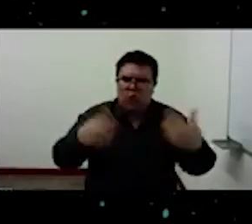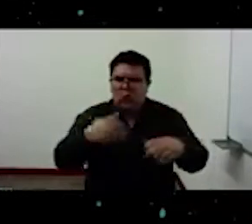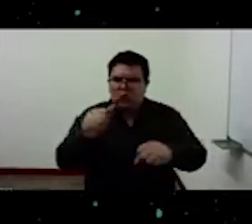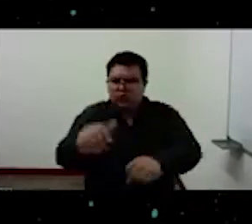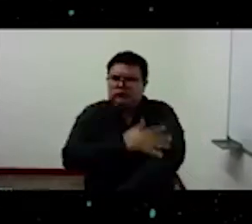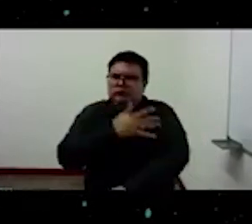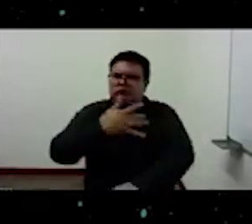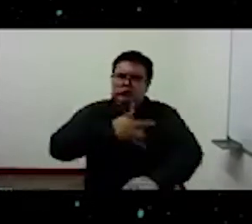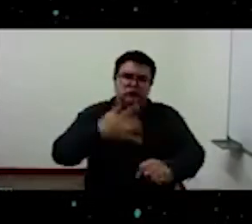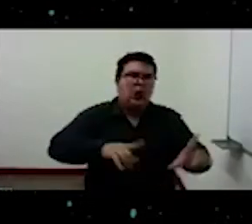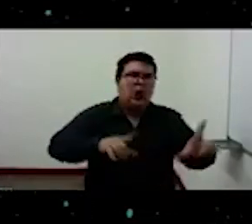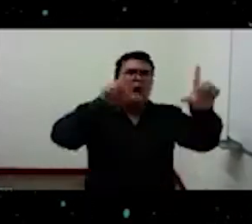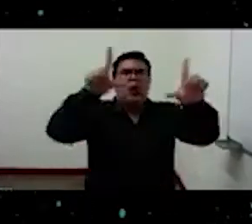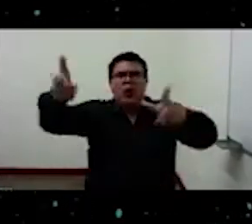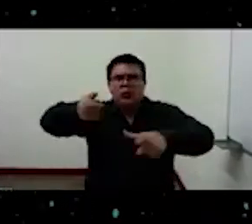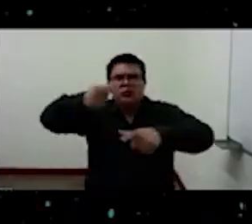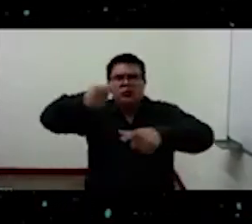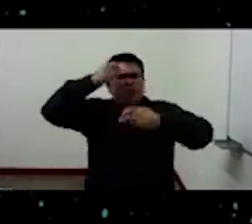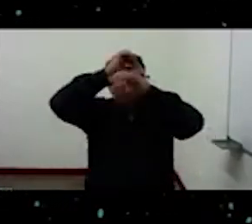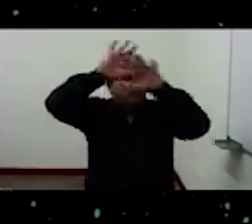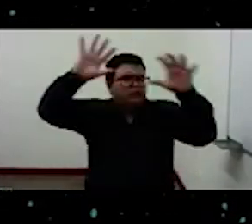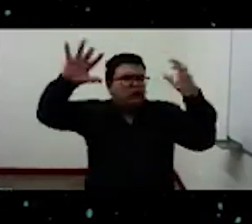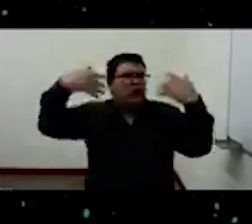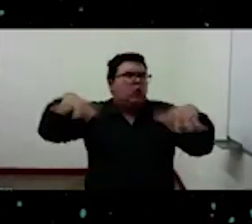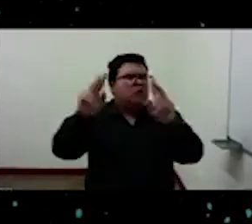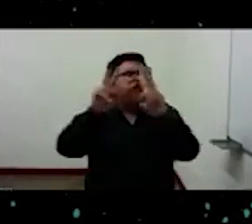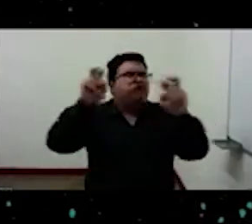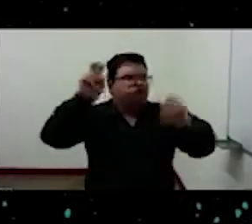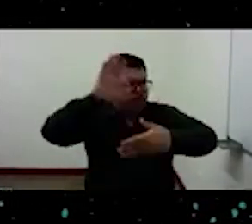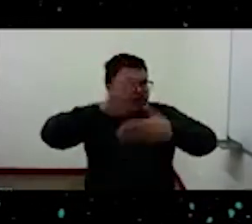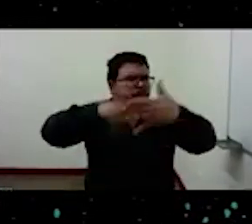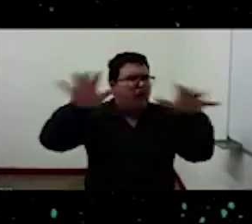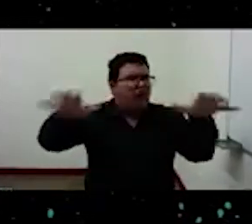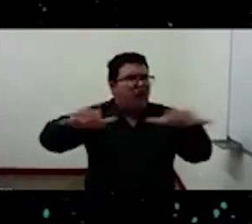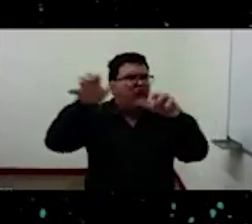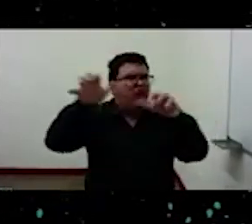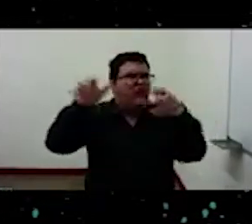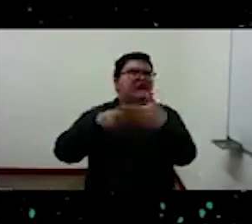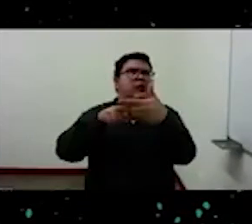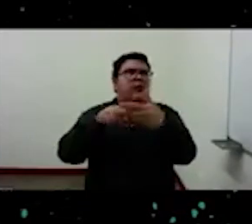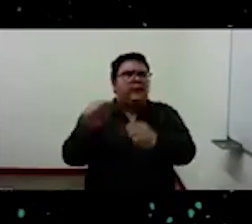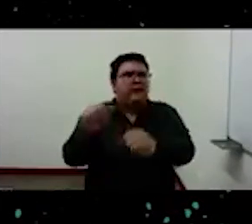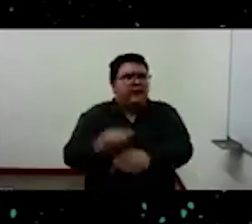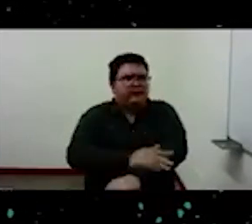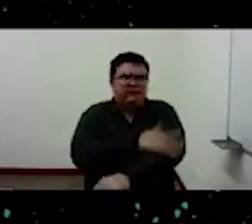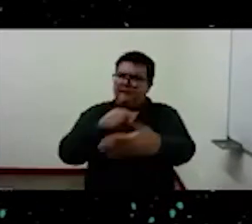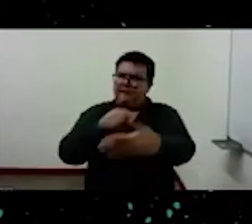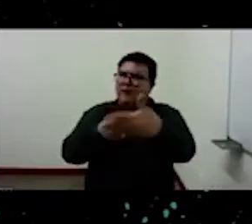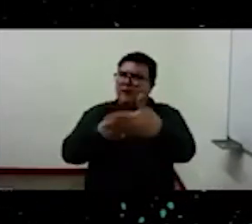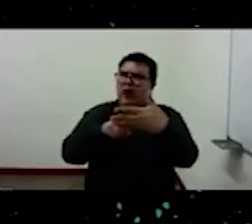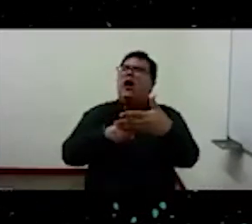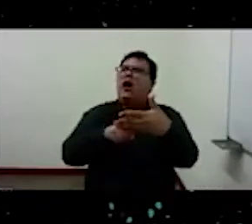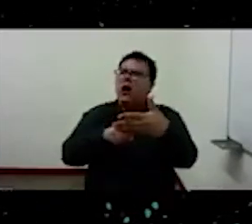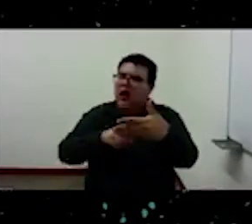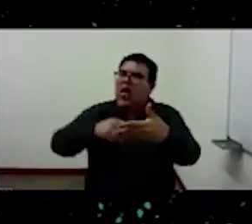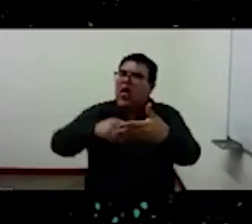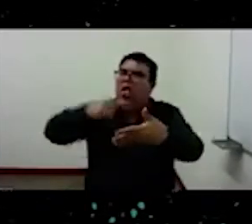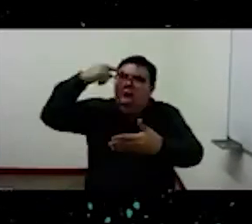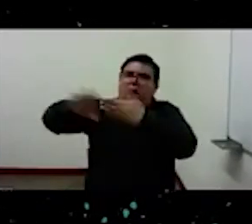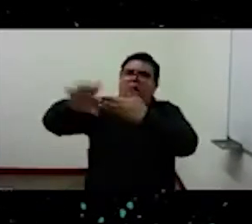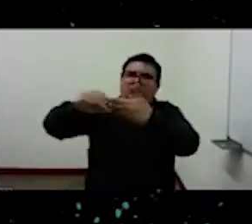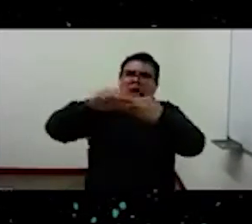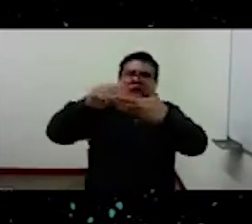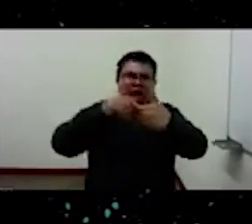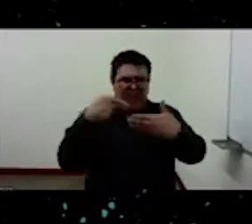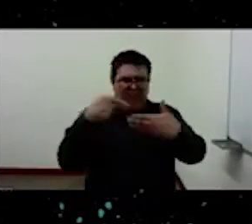cuadros como sus declaraciones sobre el oficio, nos muestran algo completamente diferente a la idea de representar la